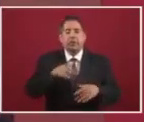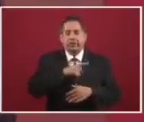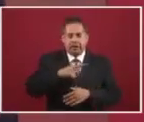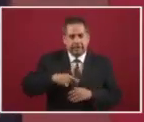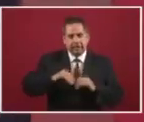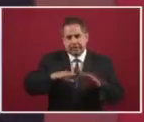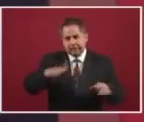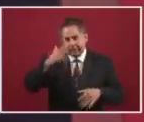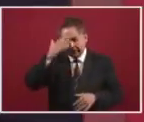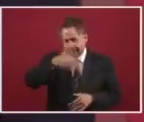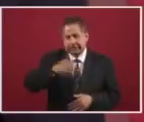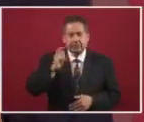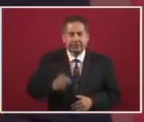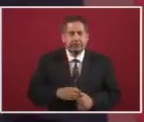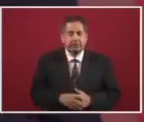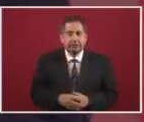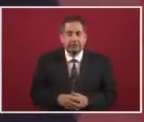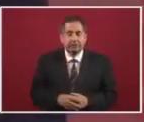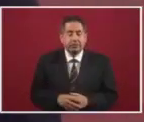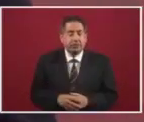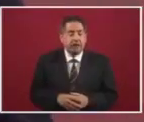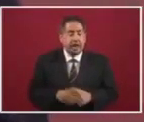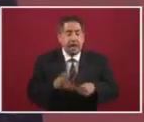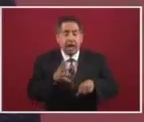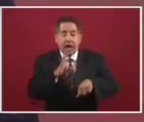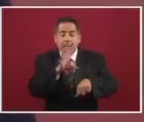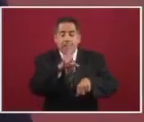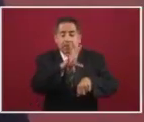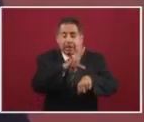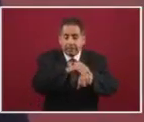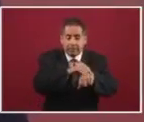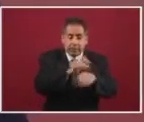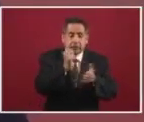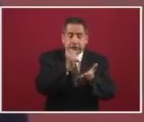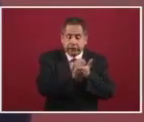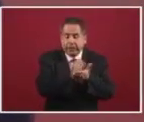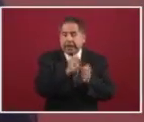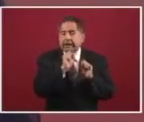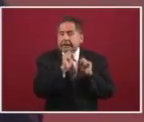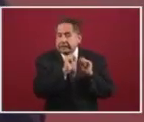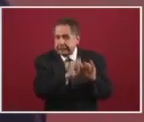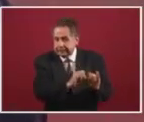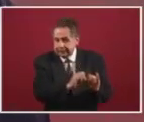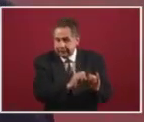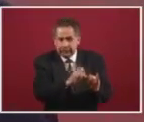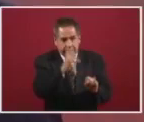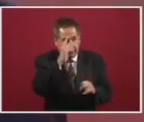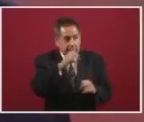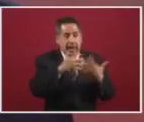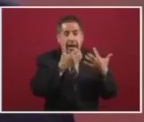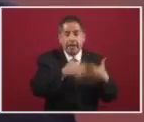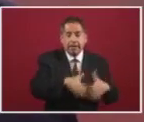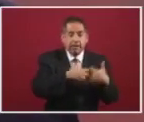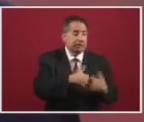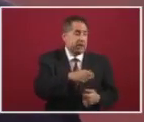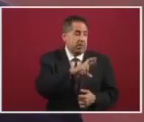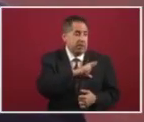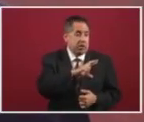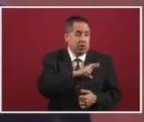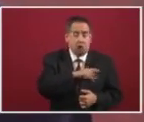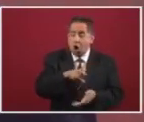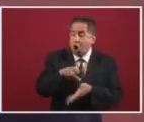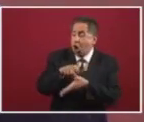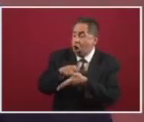saber. Se entregaron concesiones para que empresas particulares